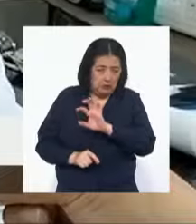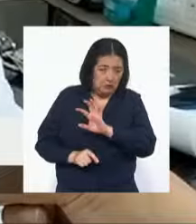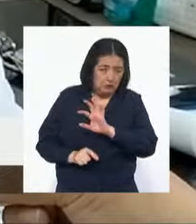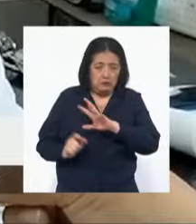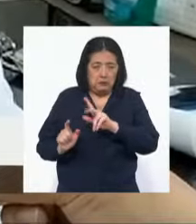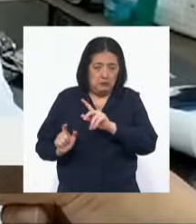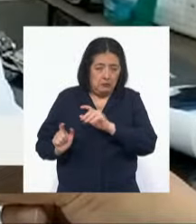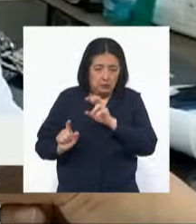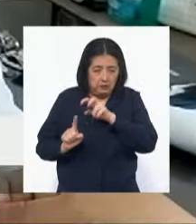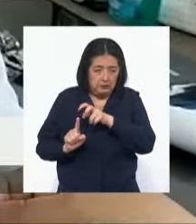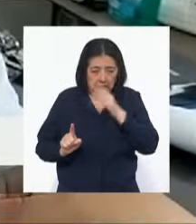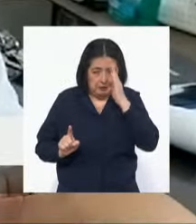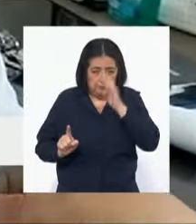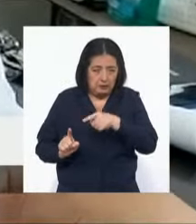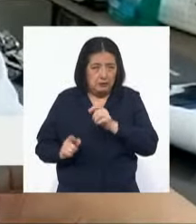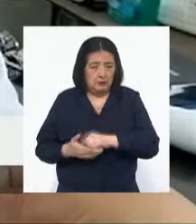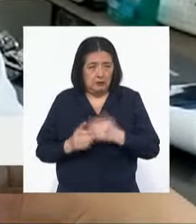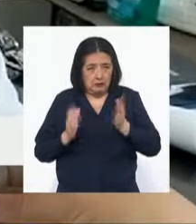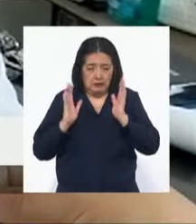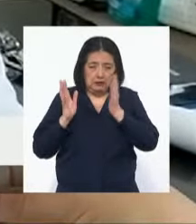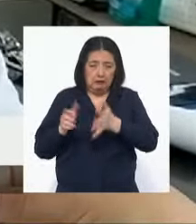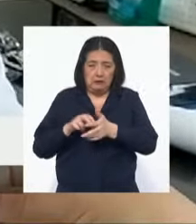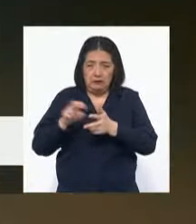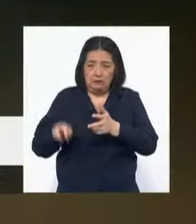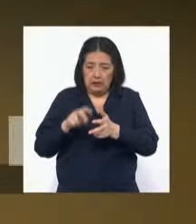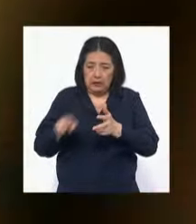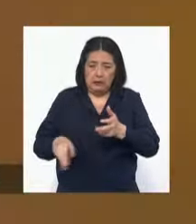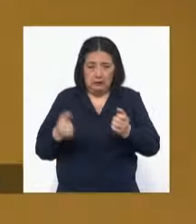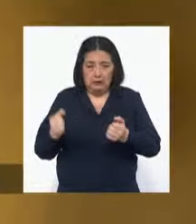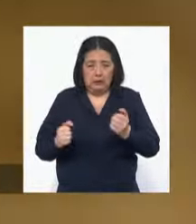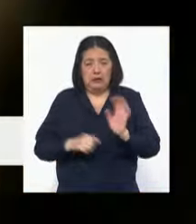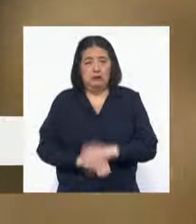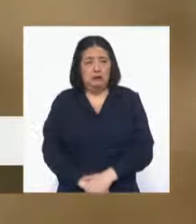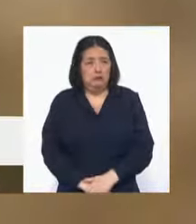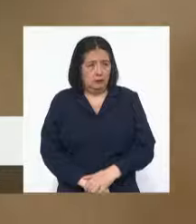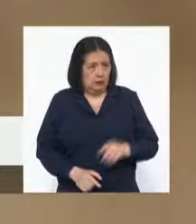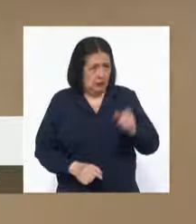operativo que se hacía de pues han abandonado el vehículo, ¿no?